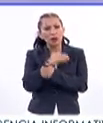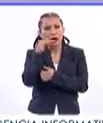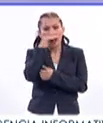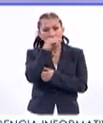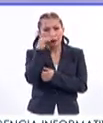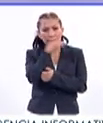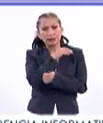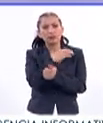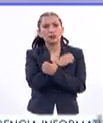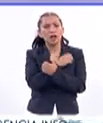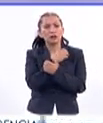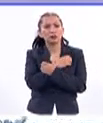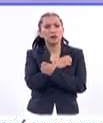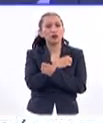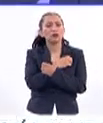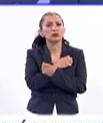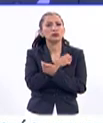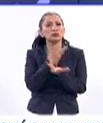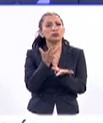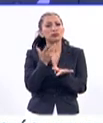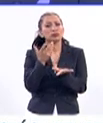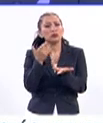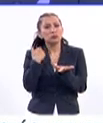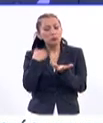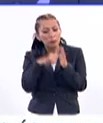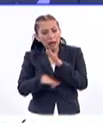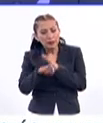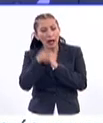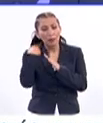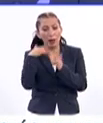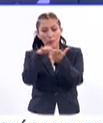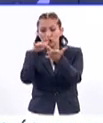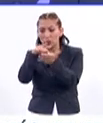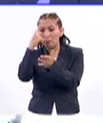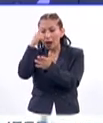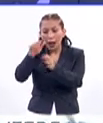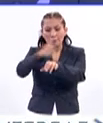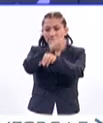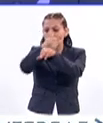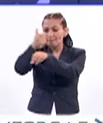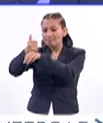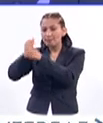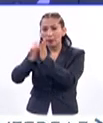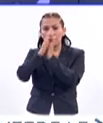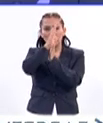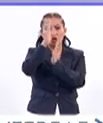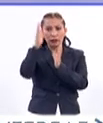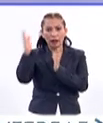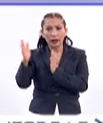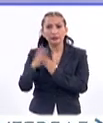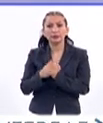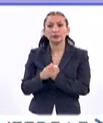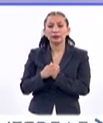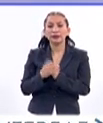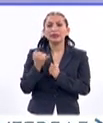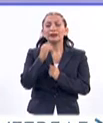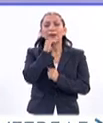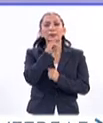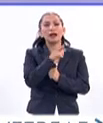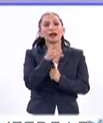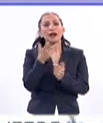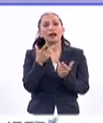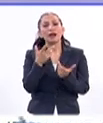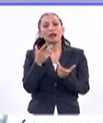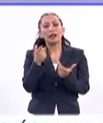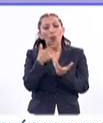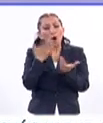la educación básica, dando apoyo para la creación de bibliotecas, Claro. Justo también haciendo esta